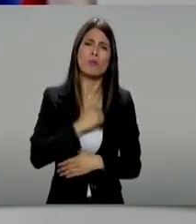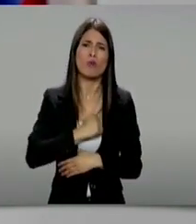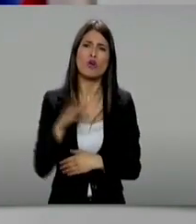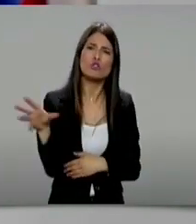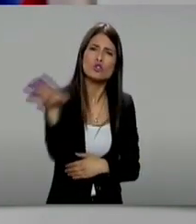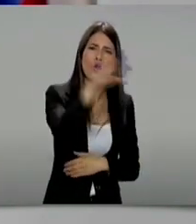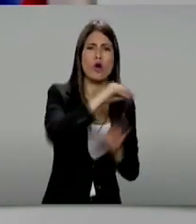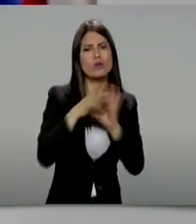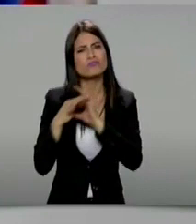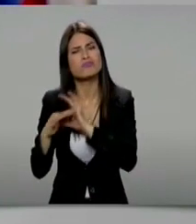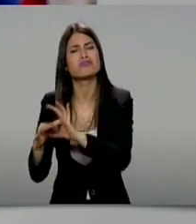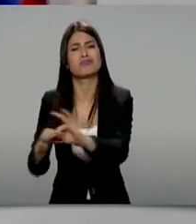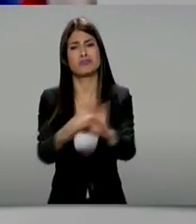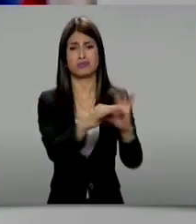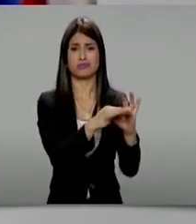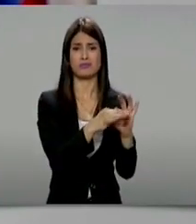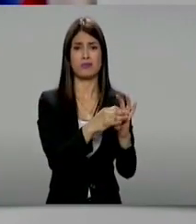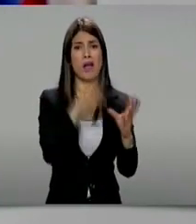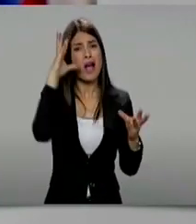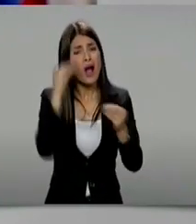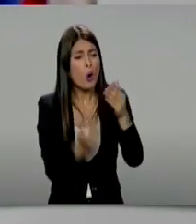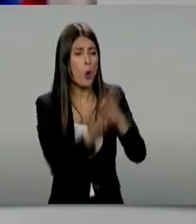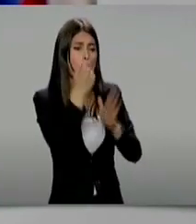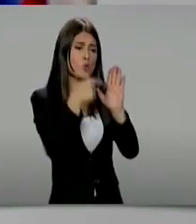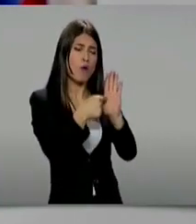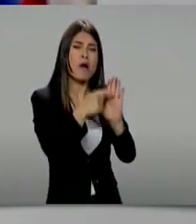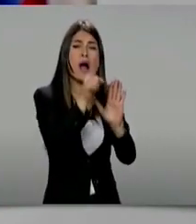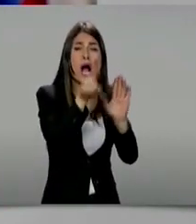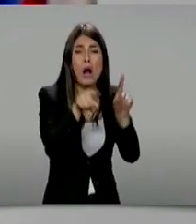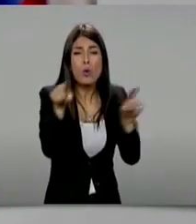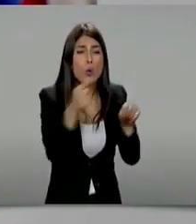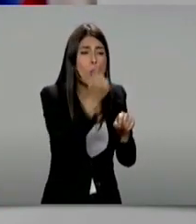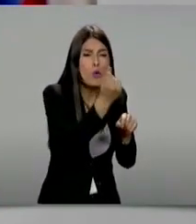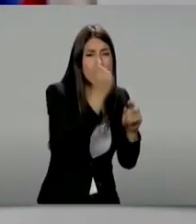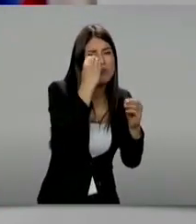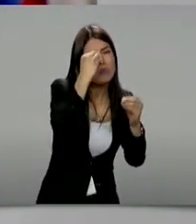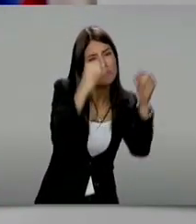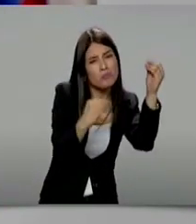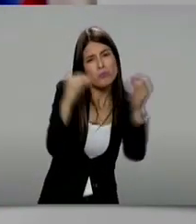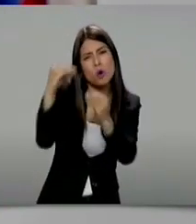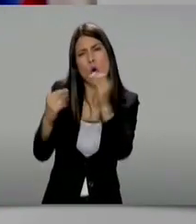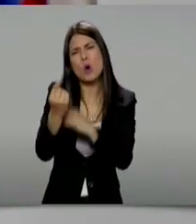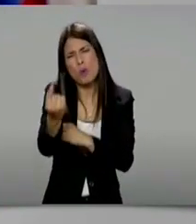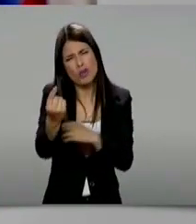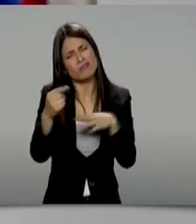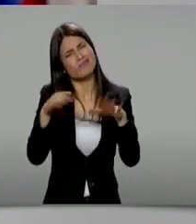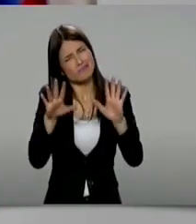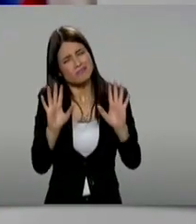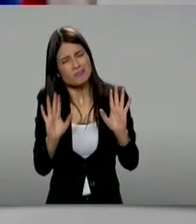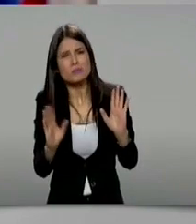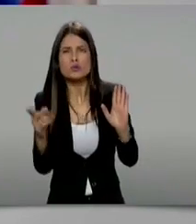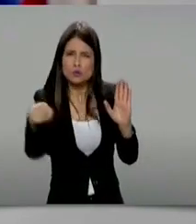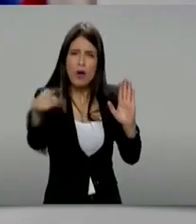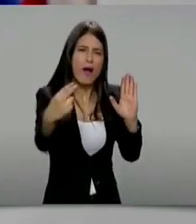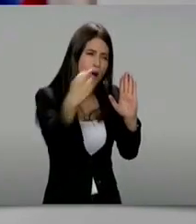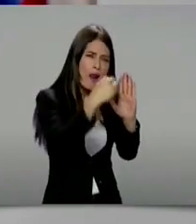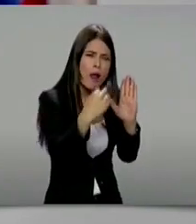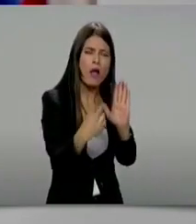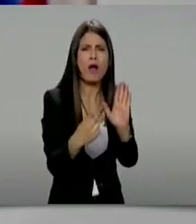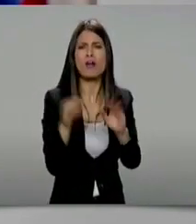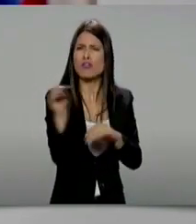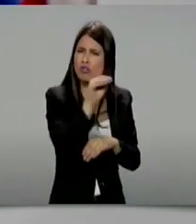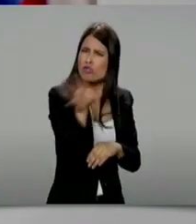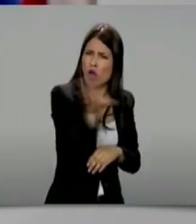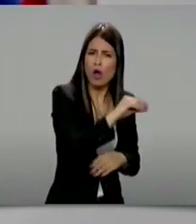todas las aspercion de todos los sectores invito a todos los colombianos a los promotores del Sí y del